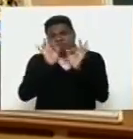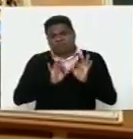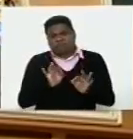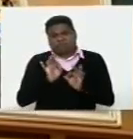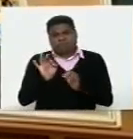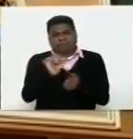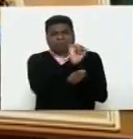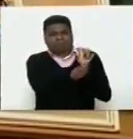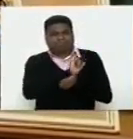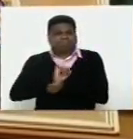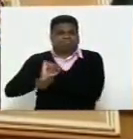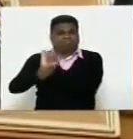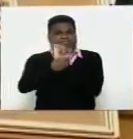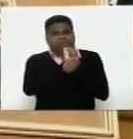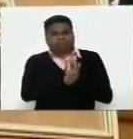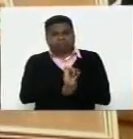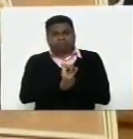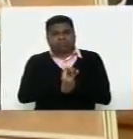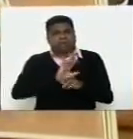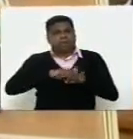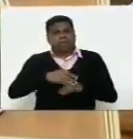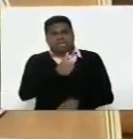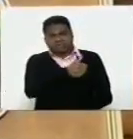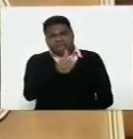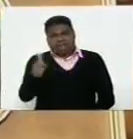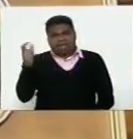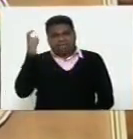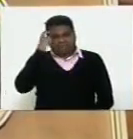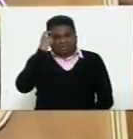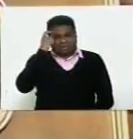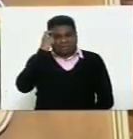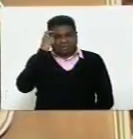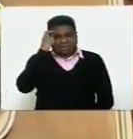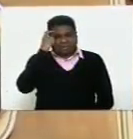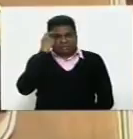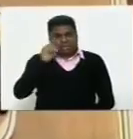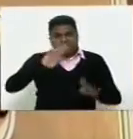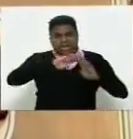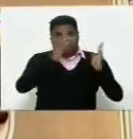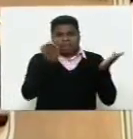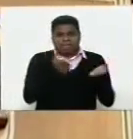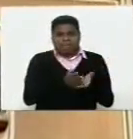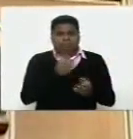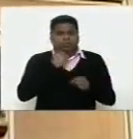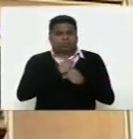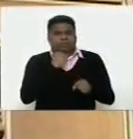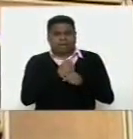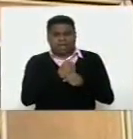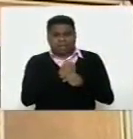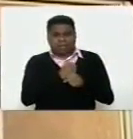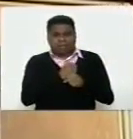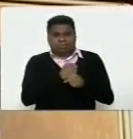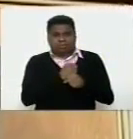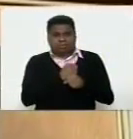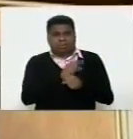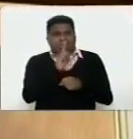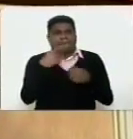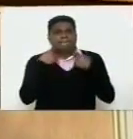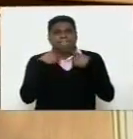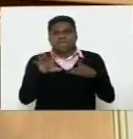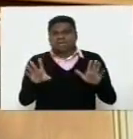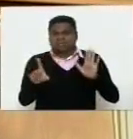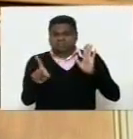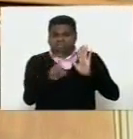esclavitud. Porque cada día en el mundo los trabajadores y las trabajadoras pierden sus